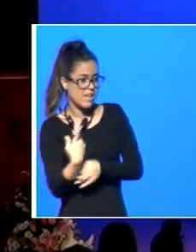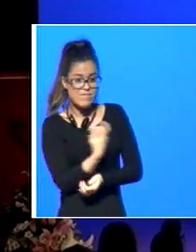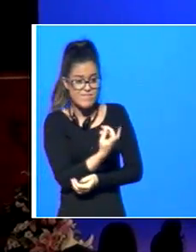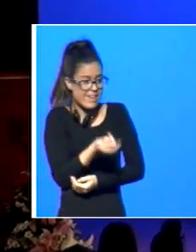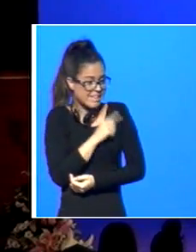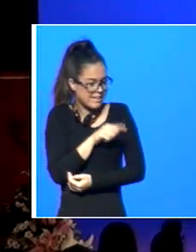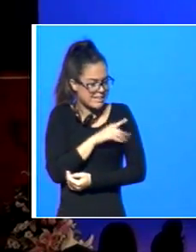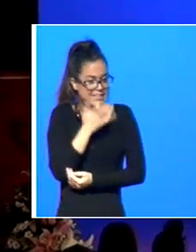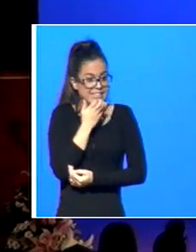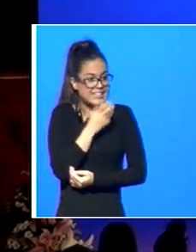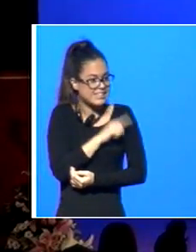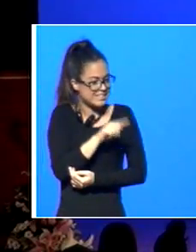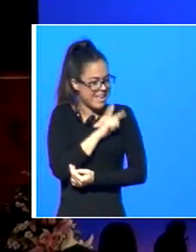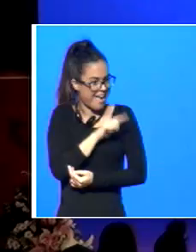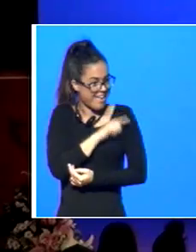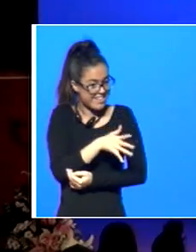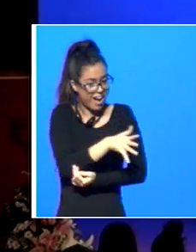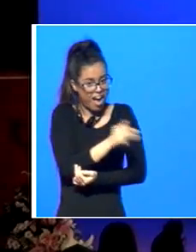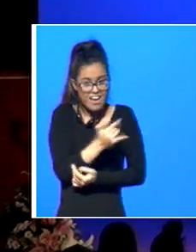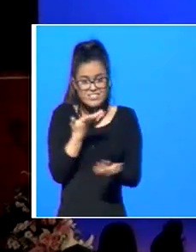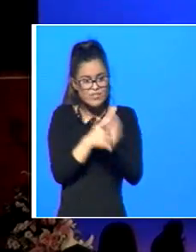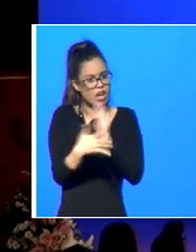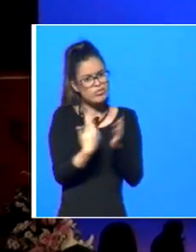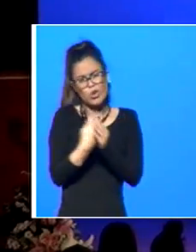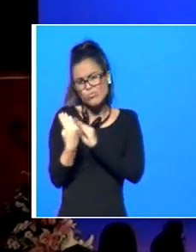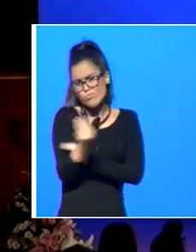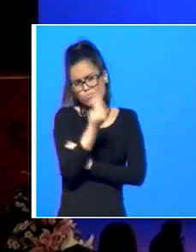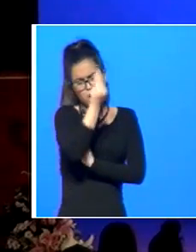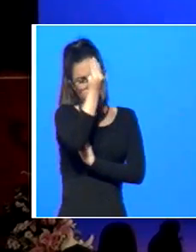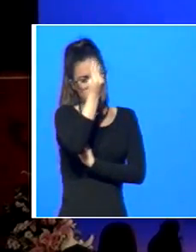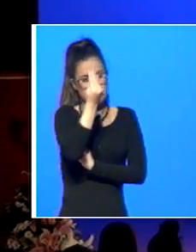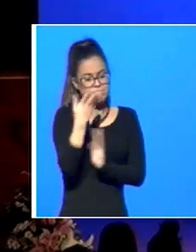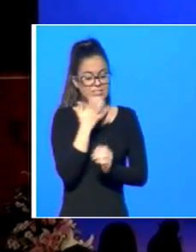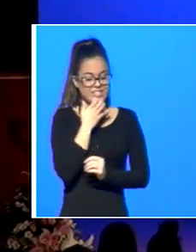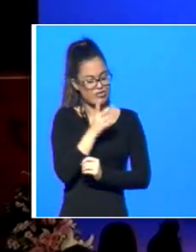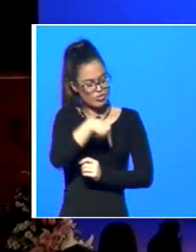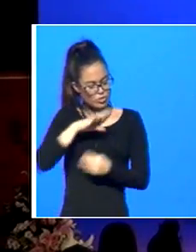Con ética todos estaríamos mejor, todos y todas estaríamos mejor, con un poquito de ética en nuestras vidas.